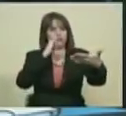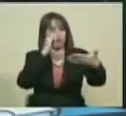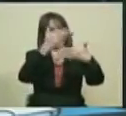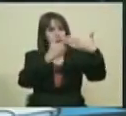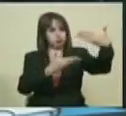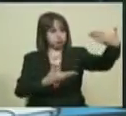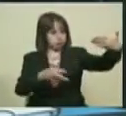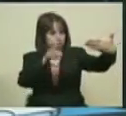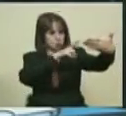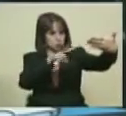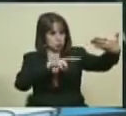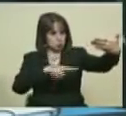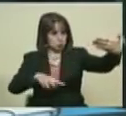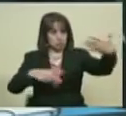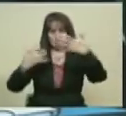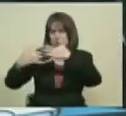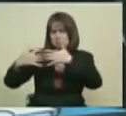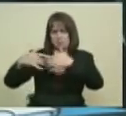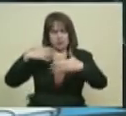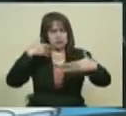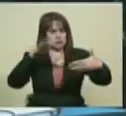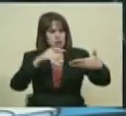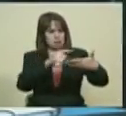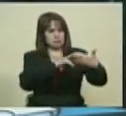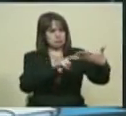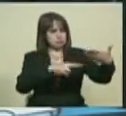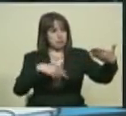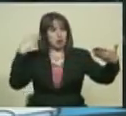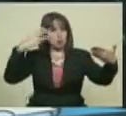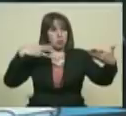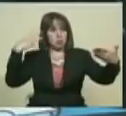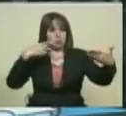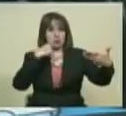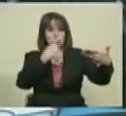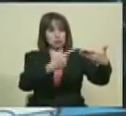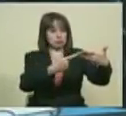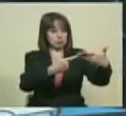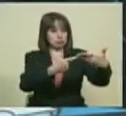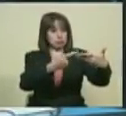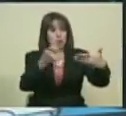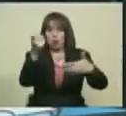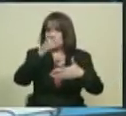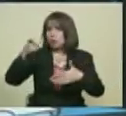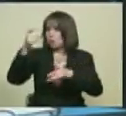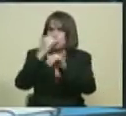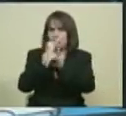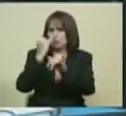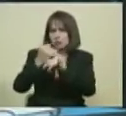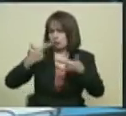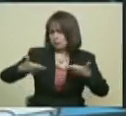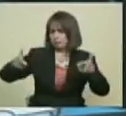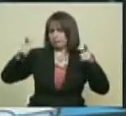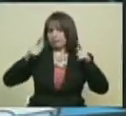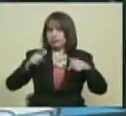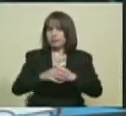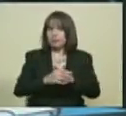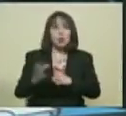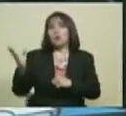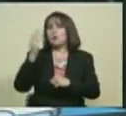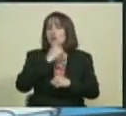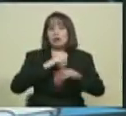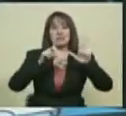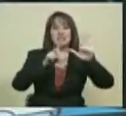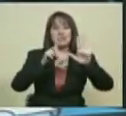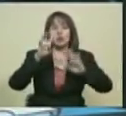del Harvard Center of Studies, aquí, publicado en el Washington Post. Lo pueden buscar en internet, donde decía que no son 64